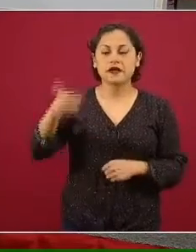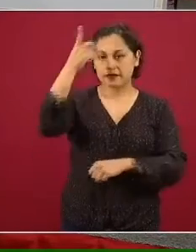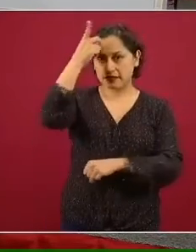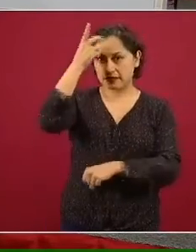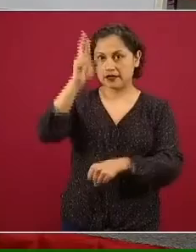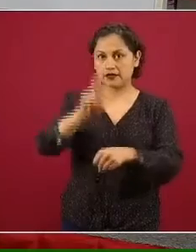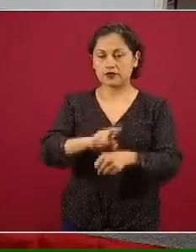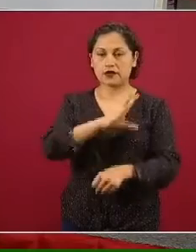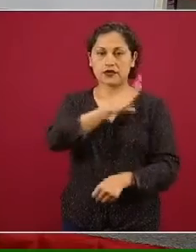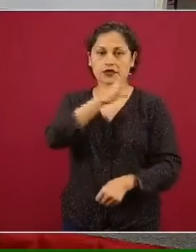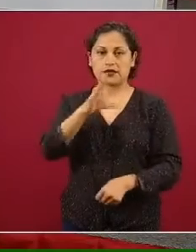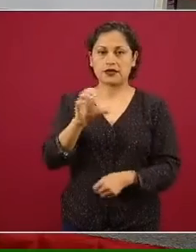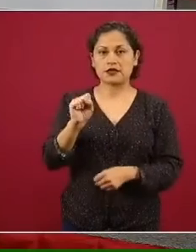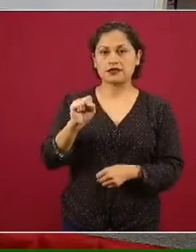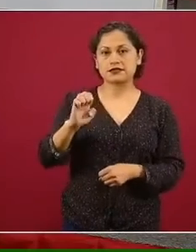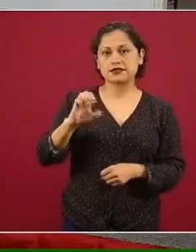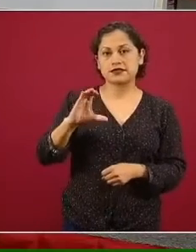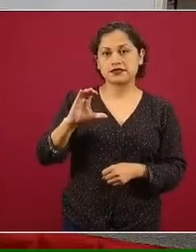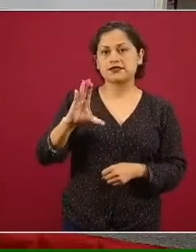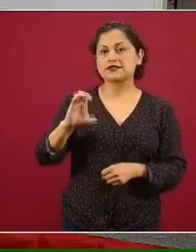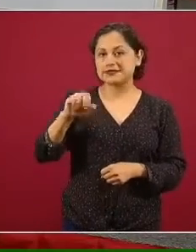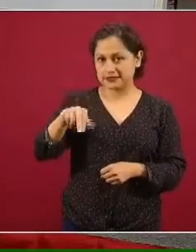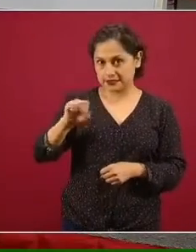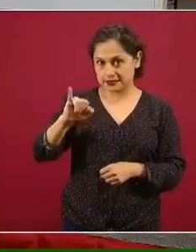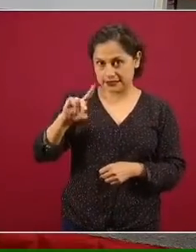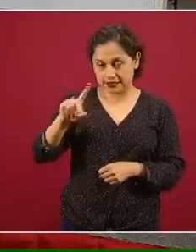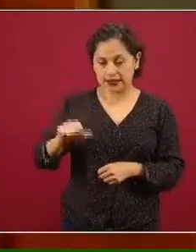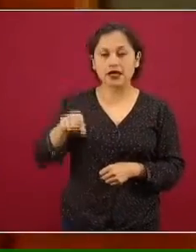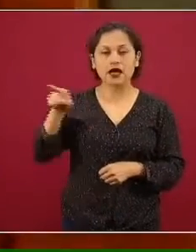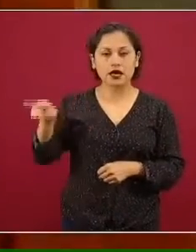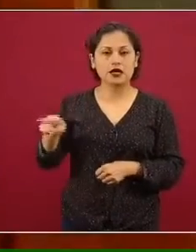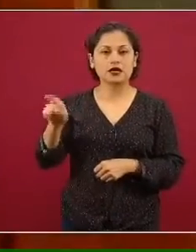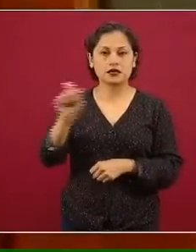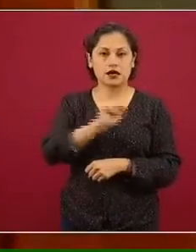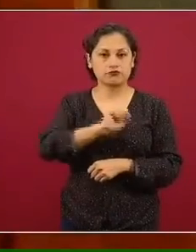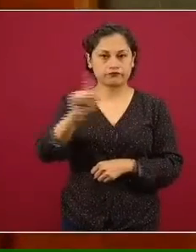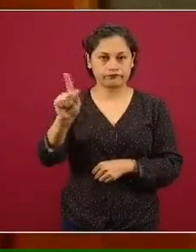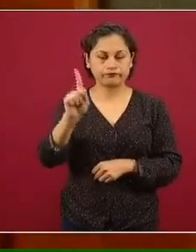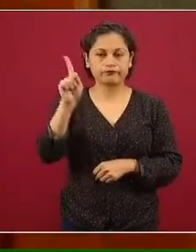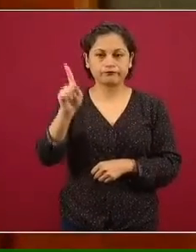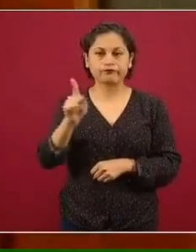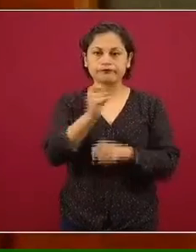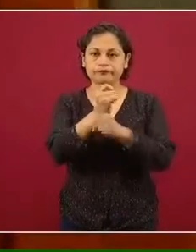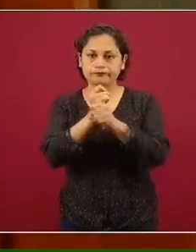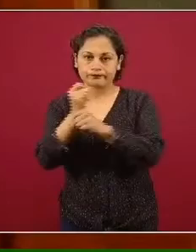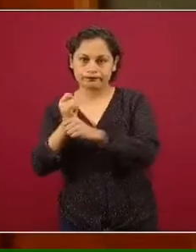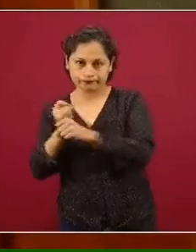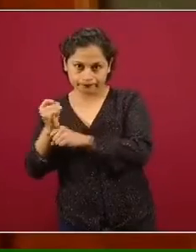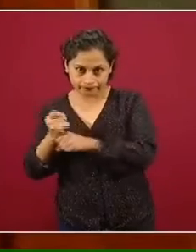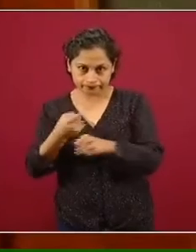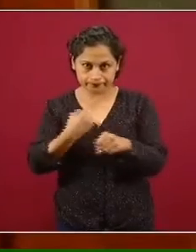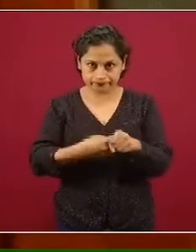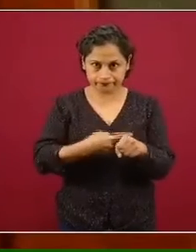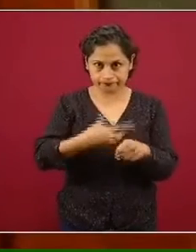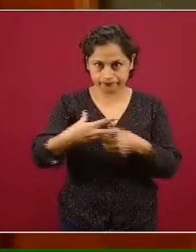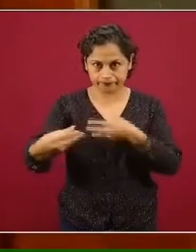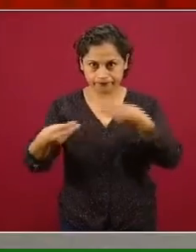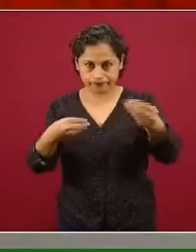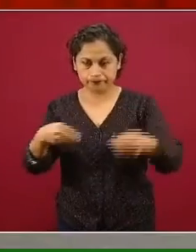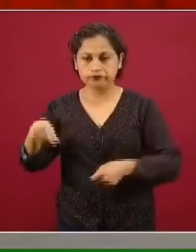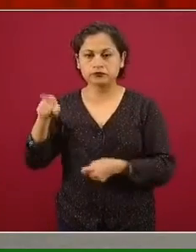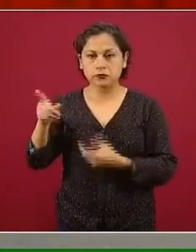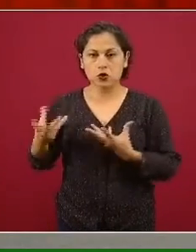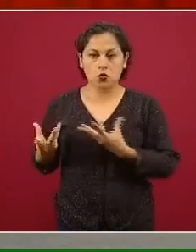de Cencida y como infectóloga y especialista en control de infecciones, ha estado participando junto con el doctor